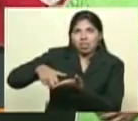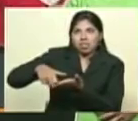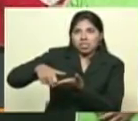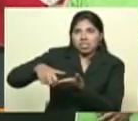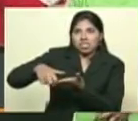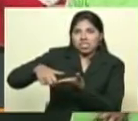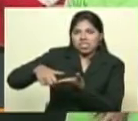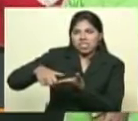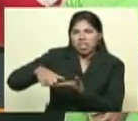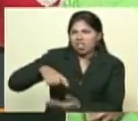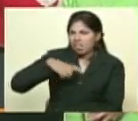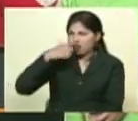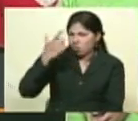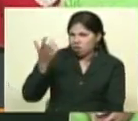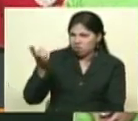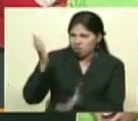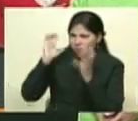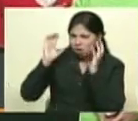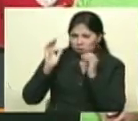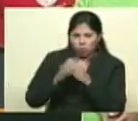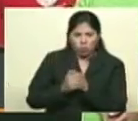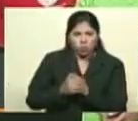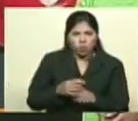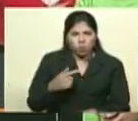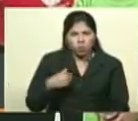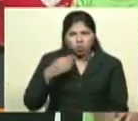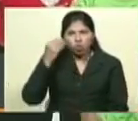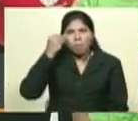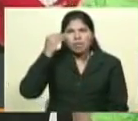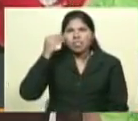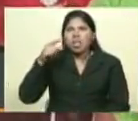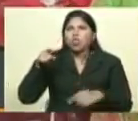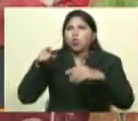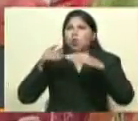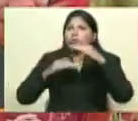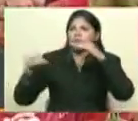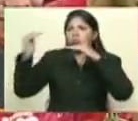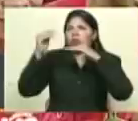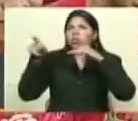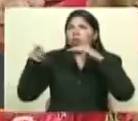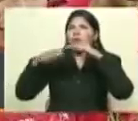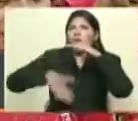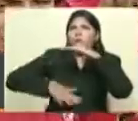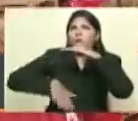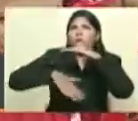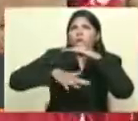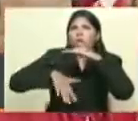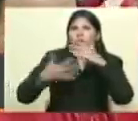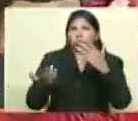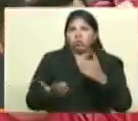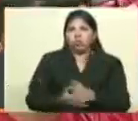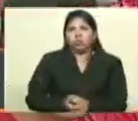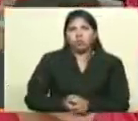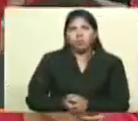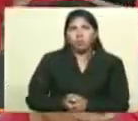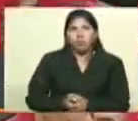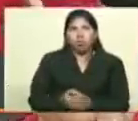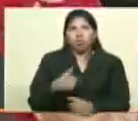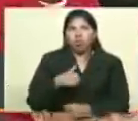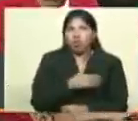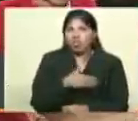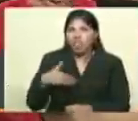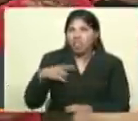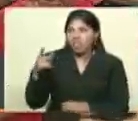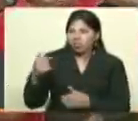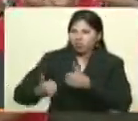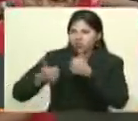Ramos Alup, qué vergüenza, compadre. Yo esperaba más de ti, Ramos Alup. Yo quería, Ramos Alup, que te lanzaras a la presidencia para darte lo que se llama